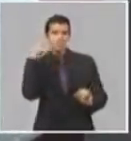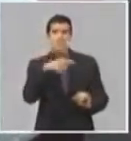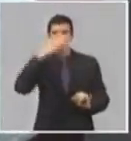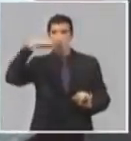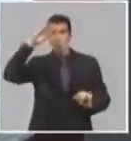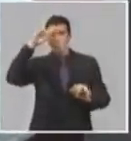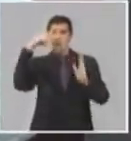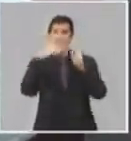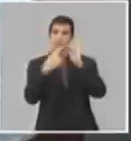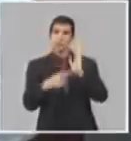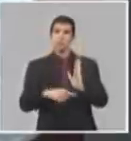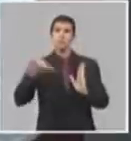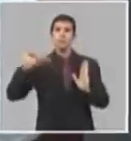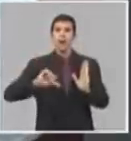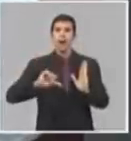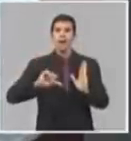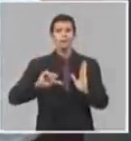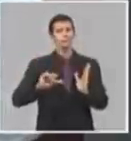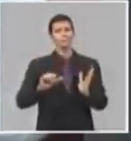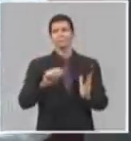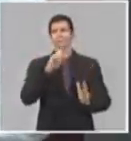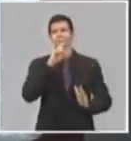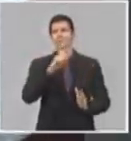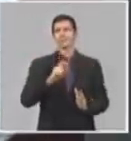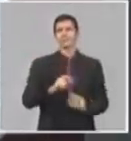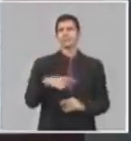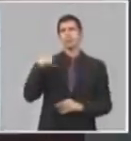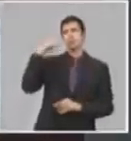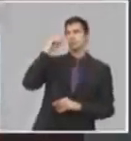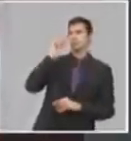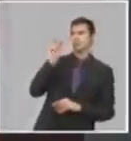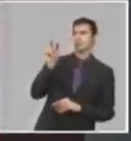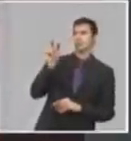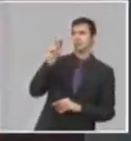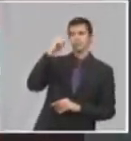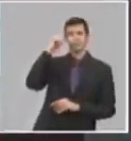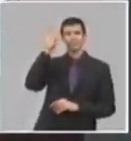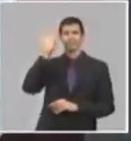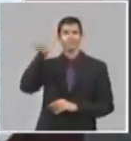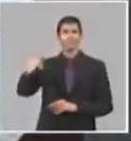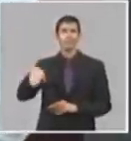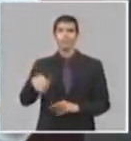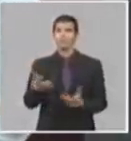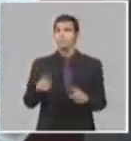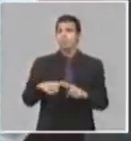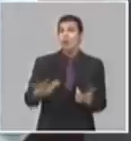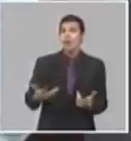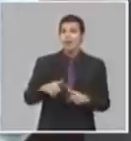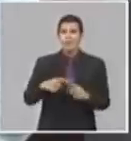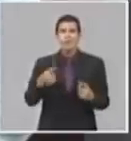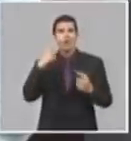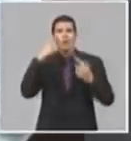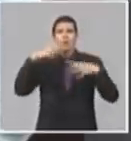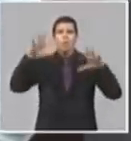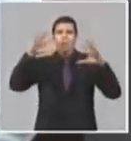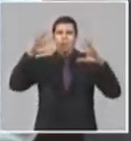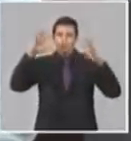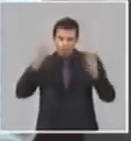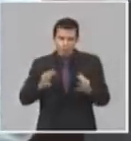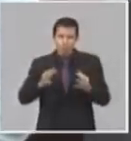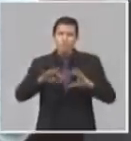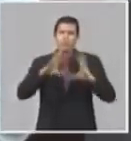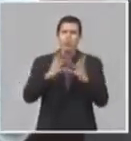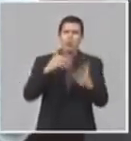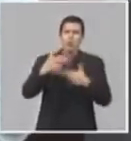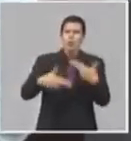Hace exactamente 20 años, en una pieza oratoria que se convertiría en su testamento político, nuestro